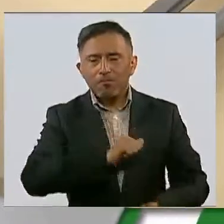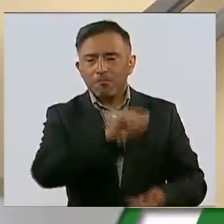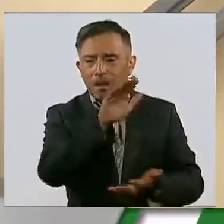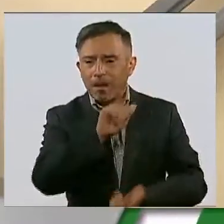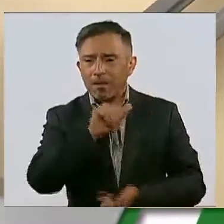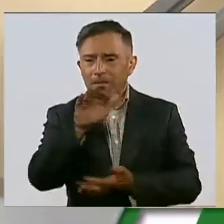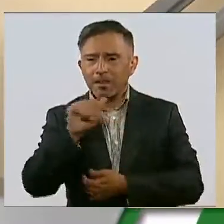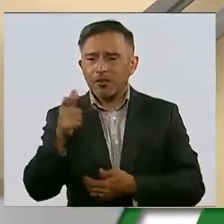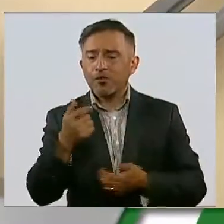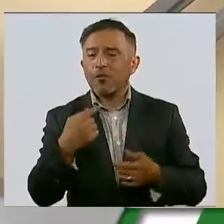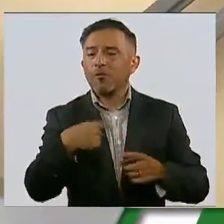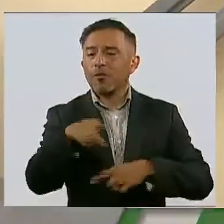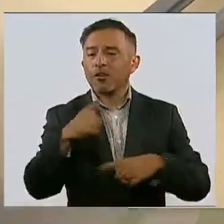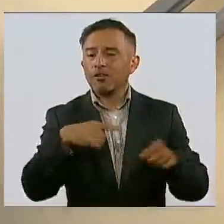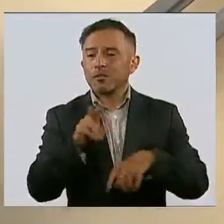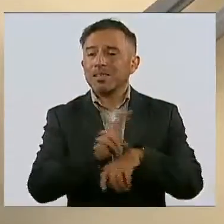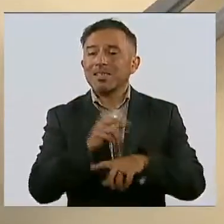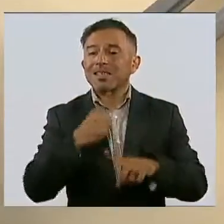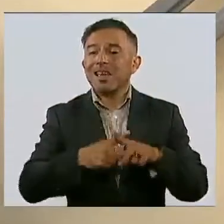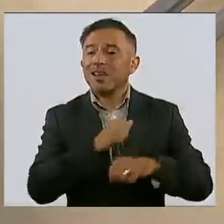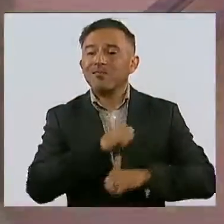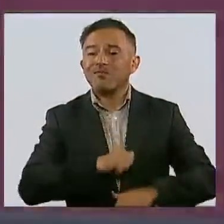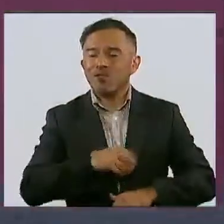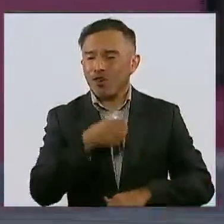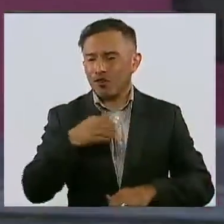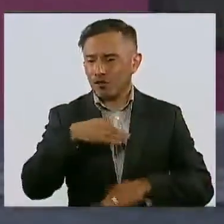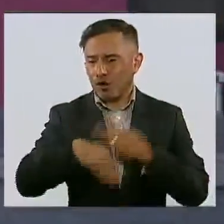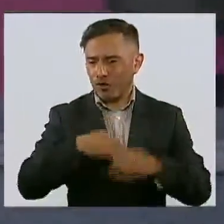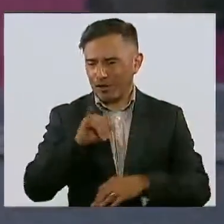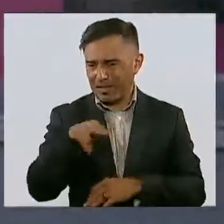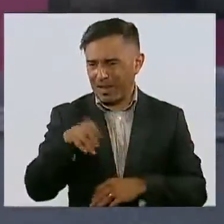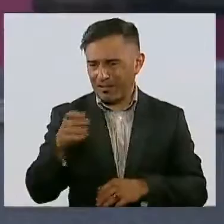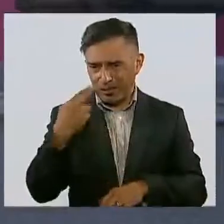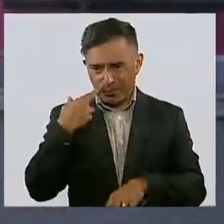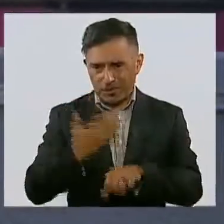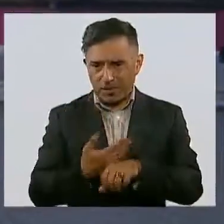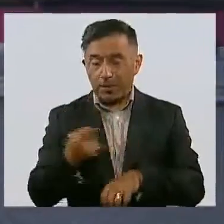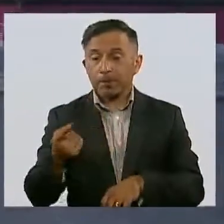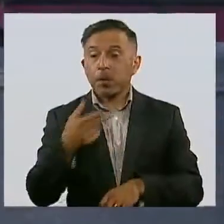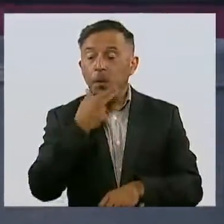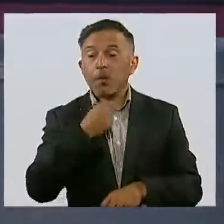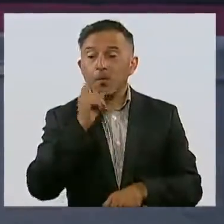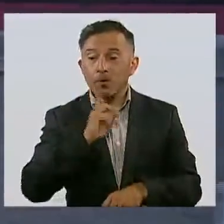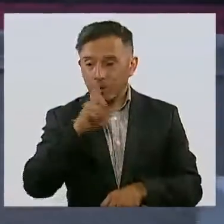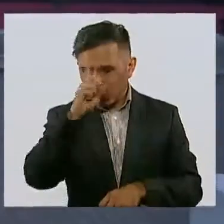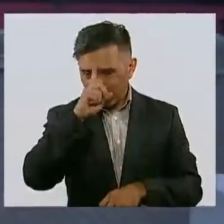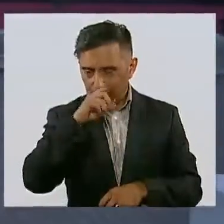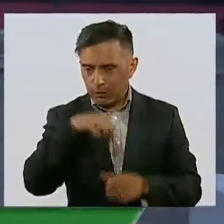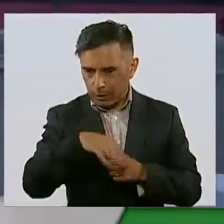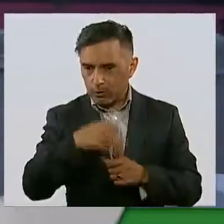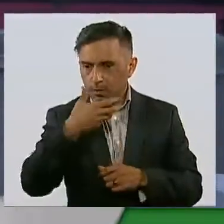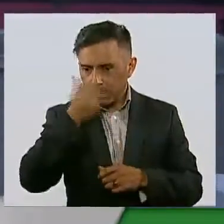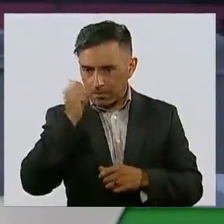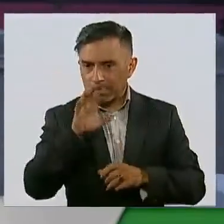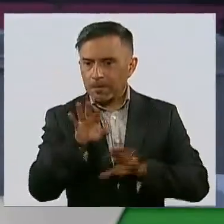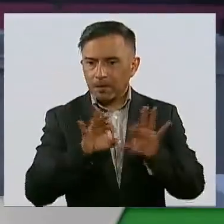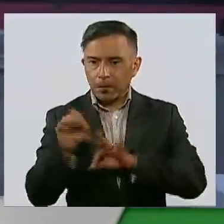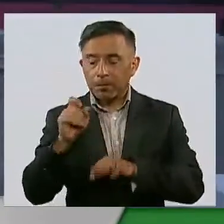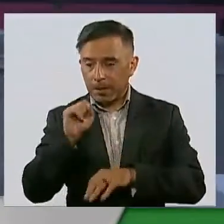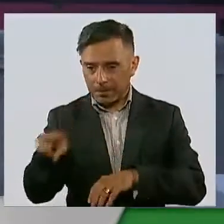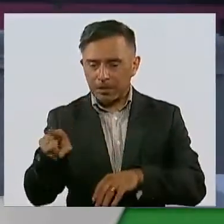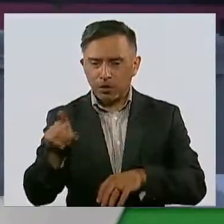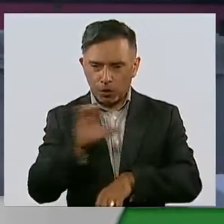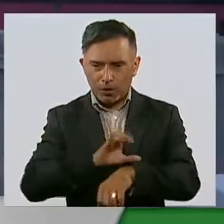a los supervisores, todo lo hace el INE. Sobre las elecciones de las y los consejeros electorales, el también coordinador del Grupo Parlamentario de